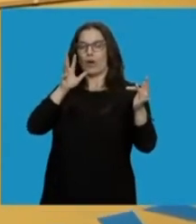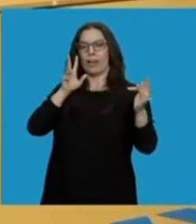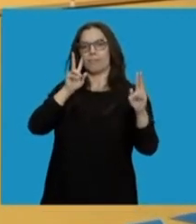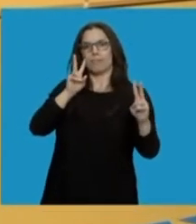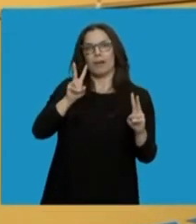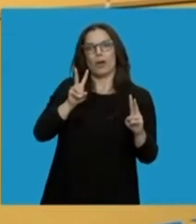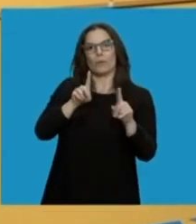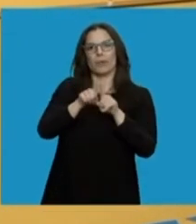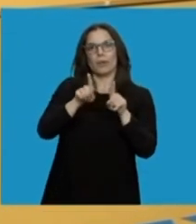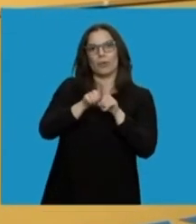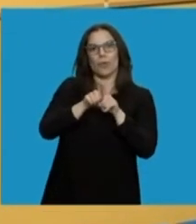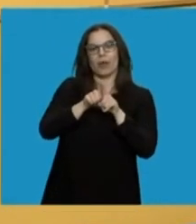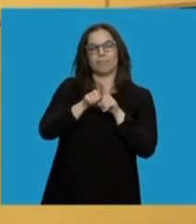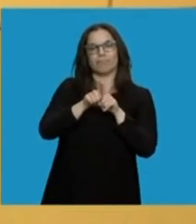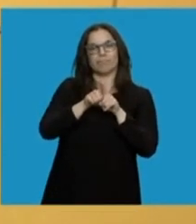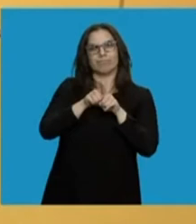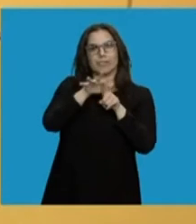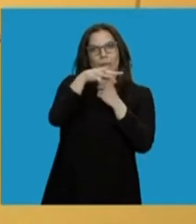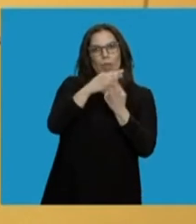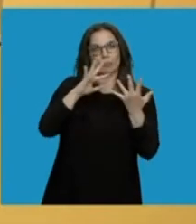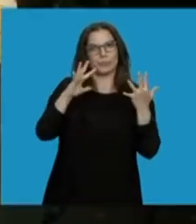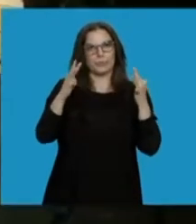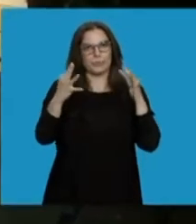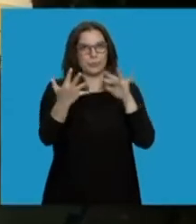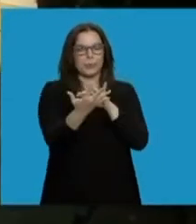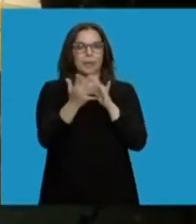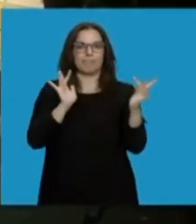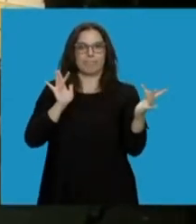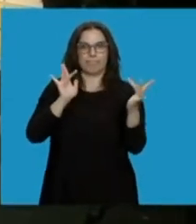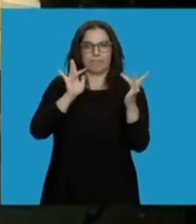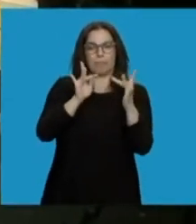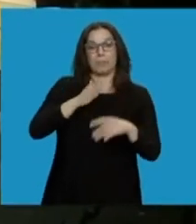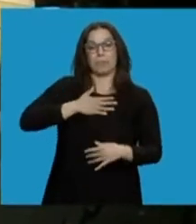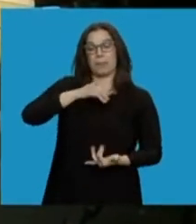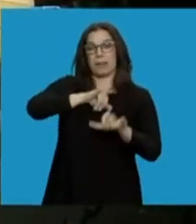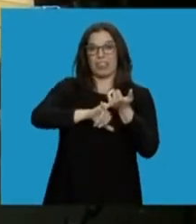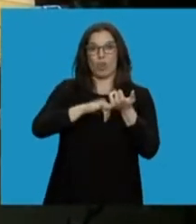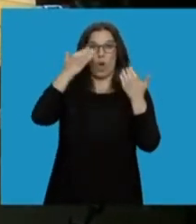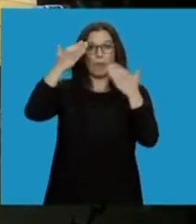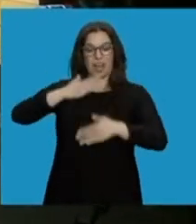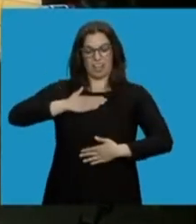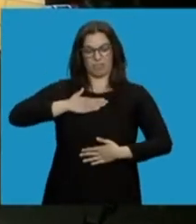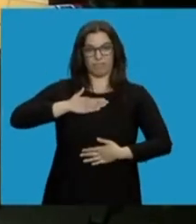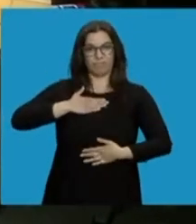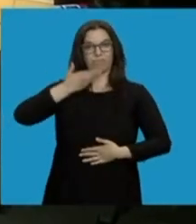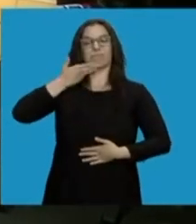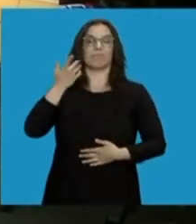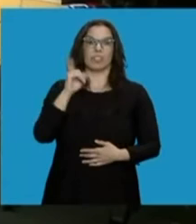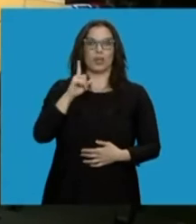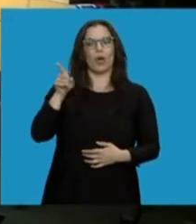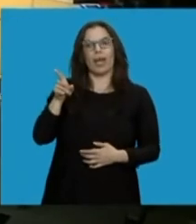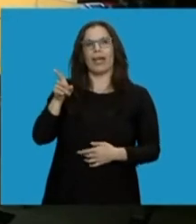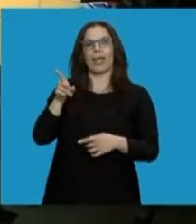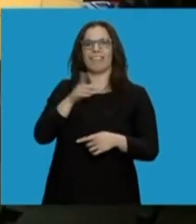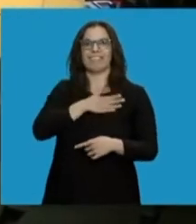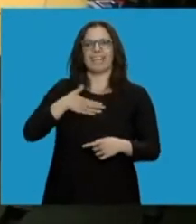vientos en el Colegio de la Asunción. Mi marido no era persona de homenajes para él, sino más bien de trabajar para que otros se colgaran